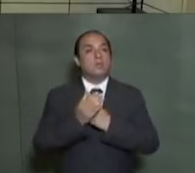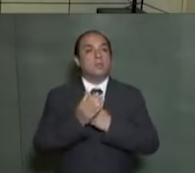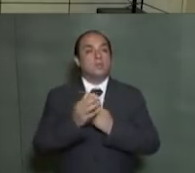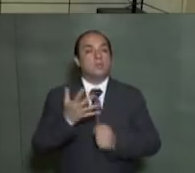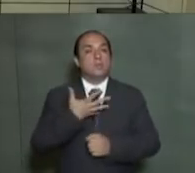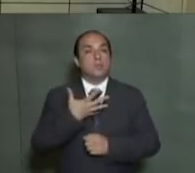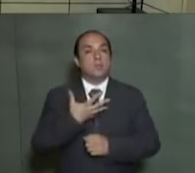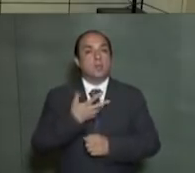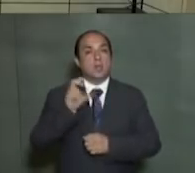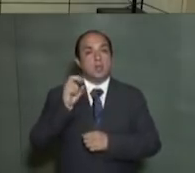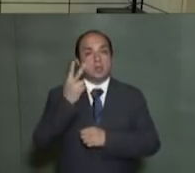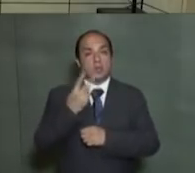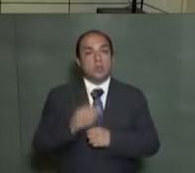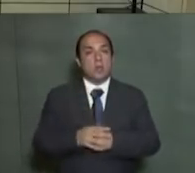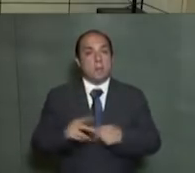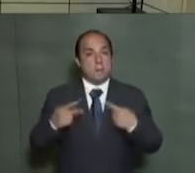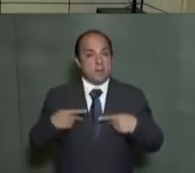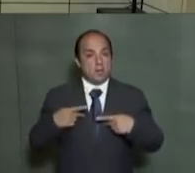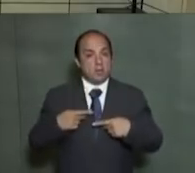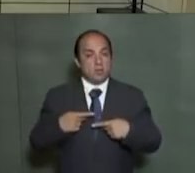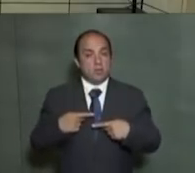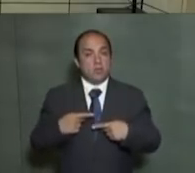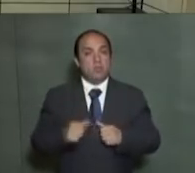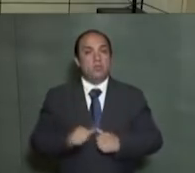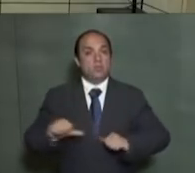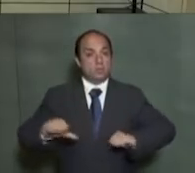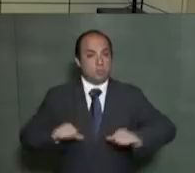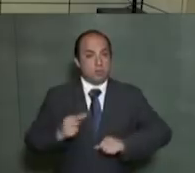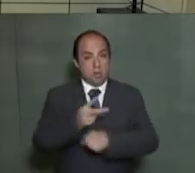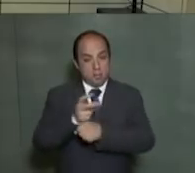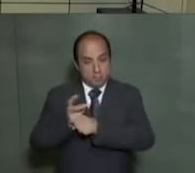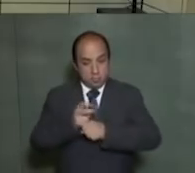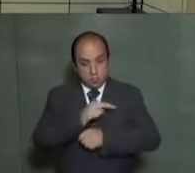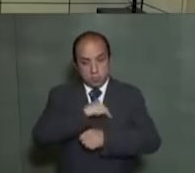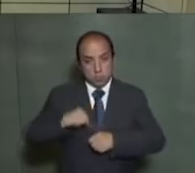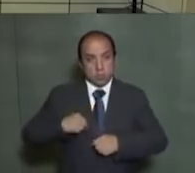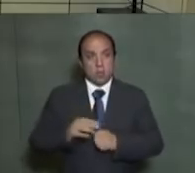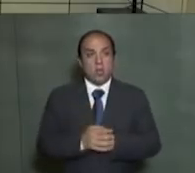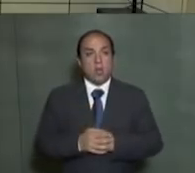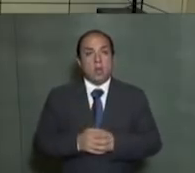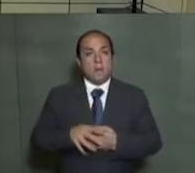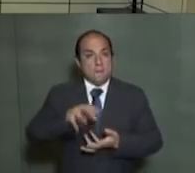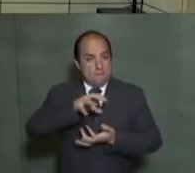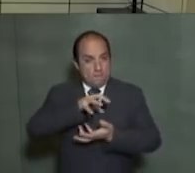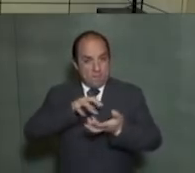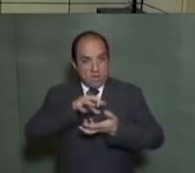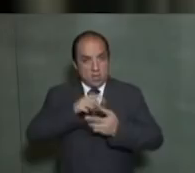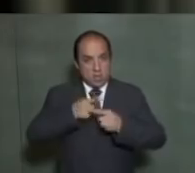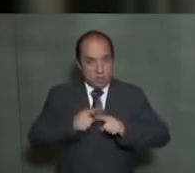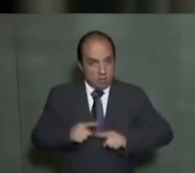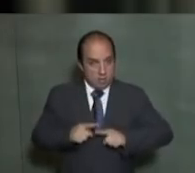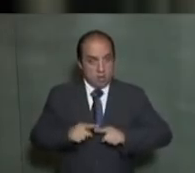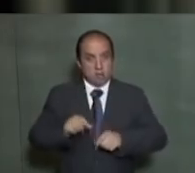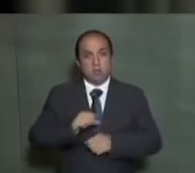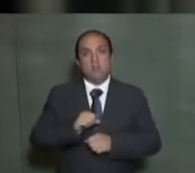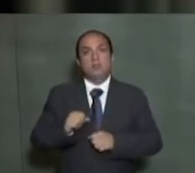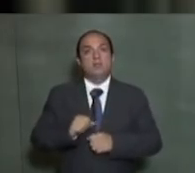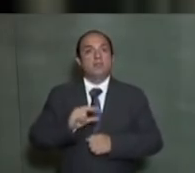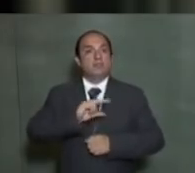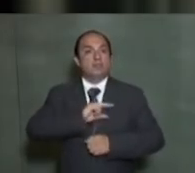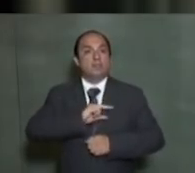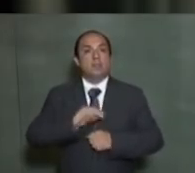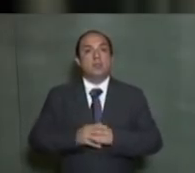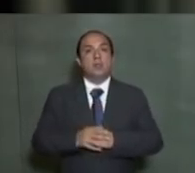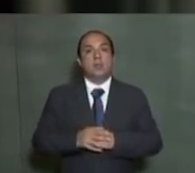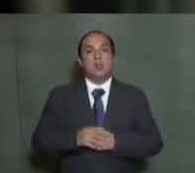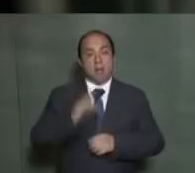por 32 miembros activos e invitados. Somos una mezcla bastante variada de especialidades, de capacidades,